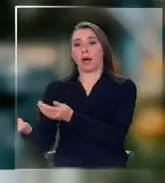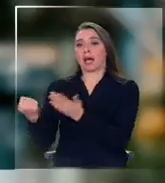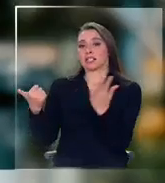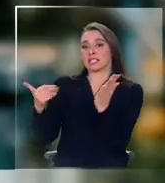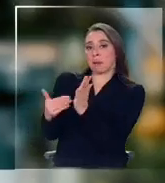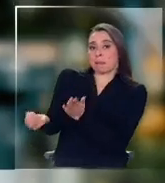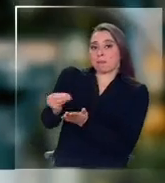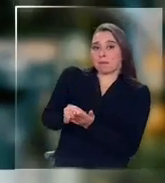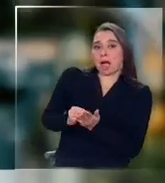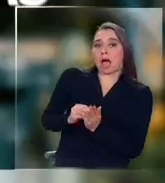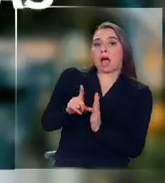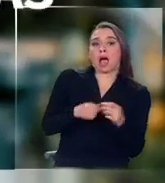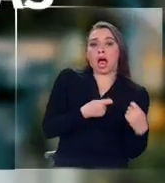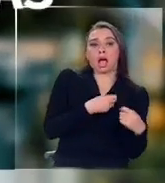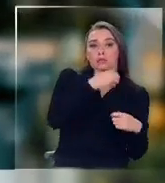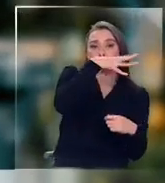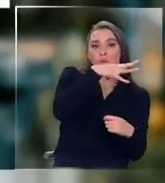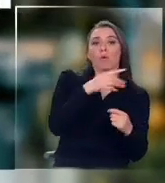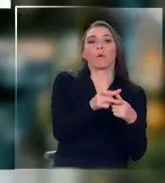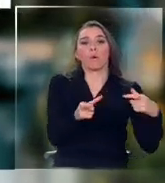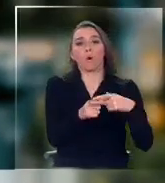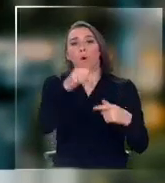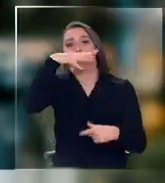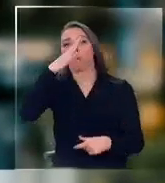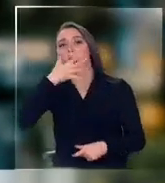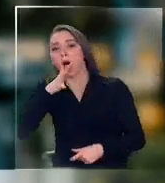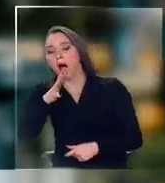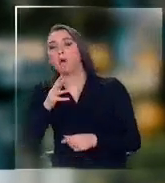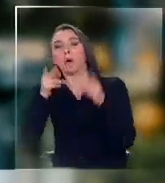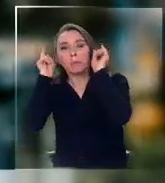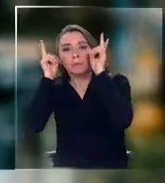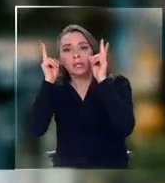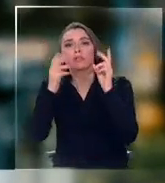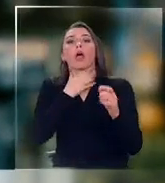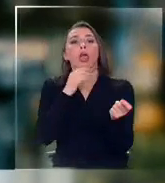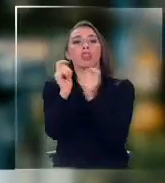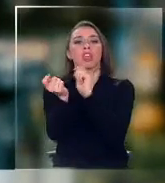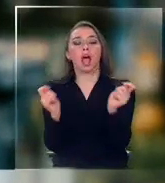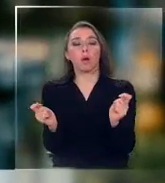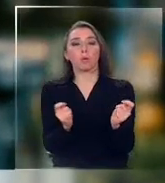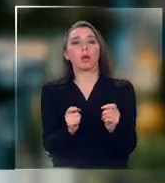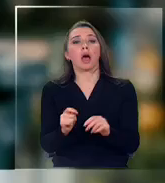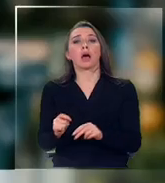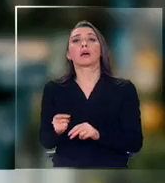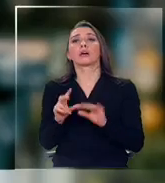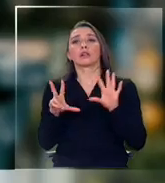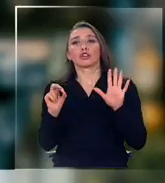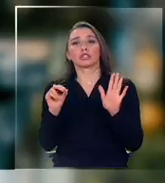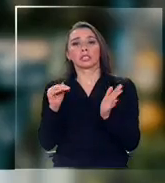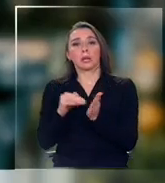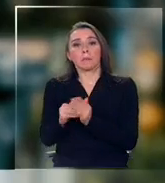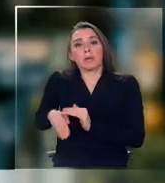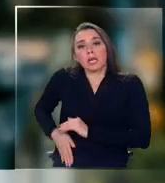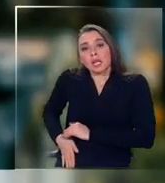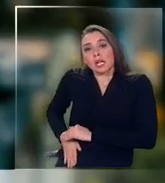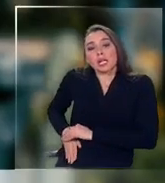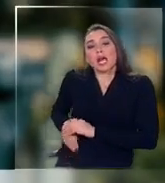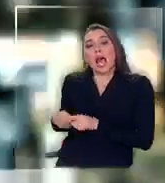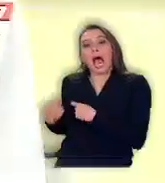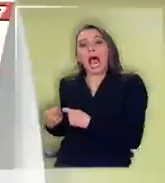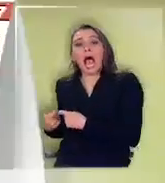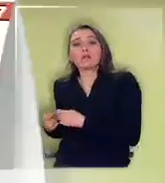270.000. Transporte, cuentas básicas, alimentación y deudas. Con todo, le quedarán 80.000 pesos disponibles para gastos extras